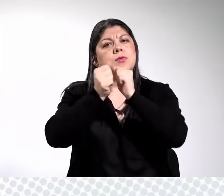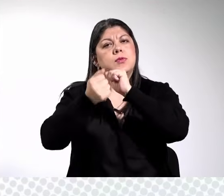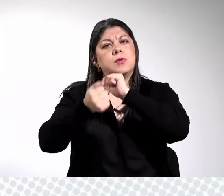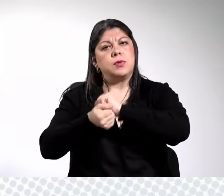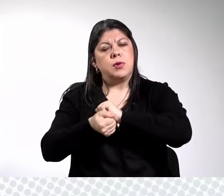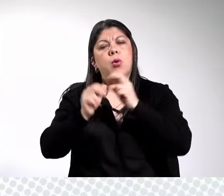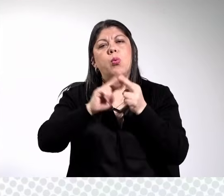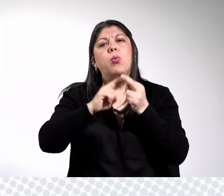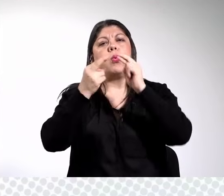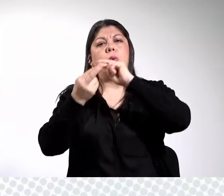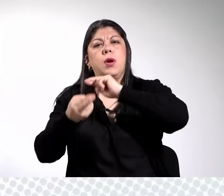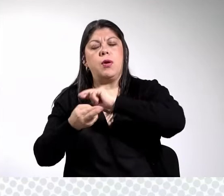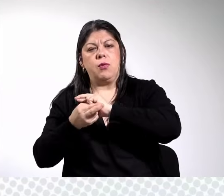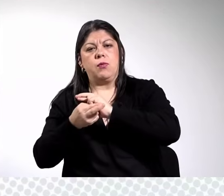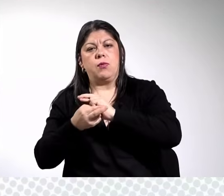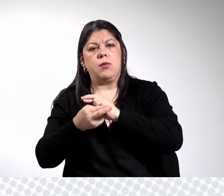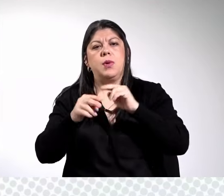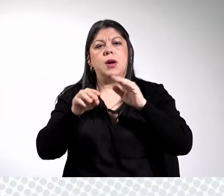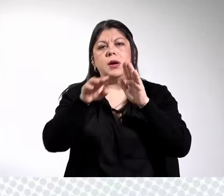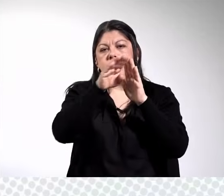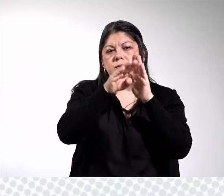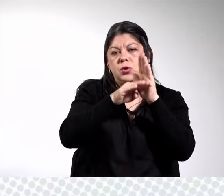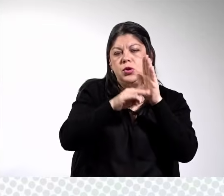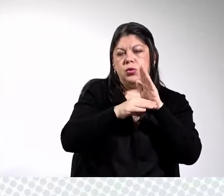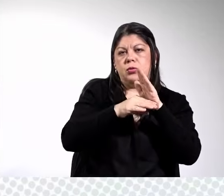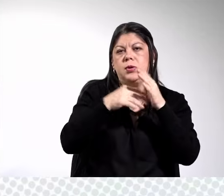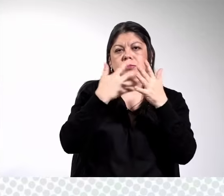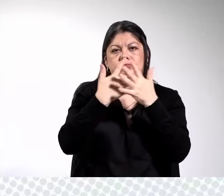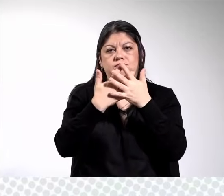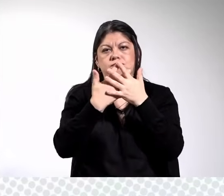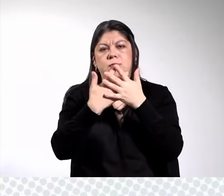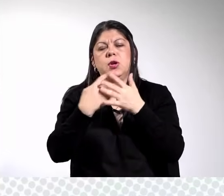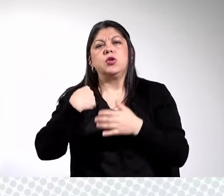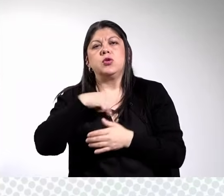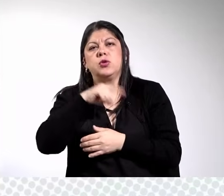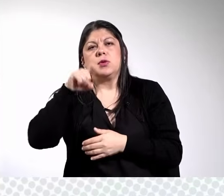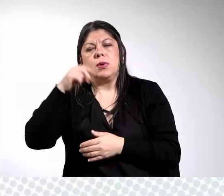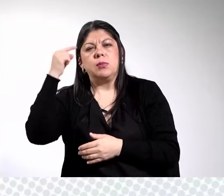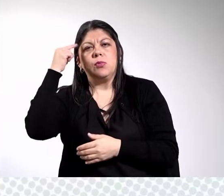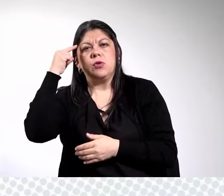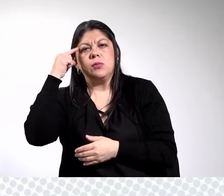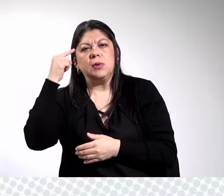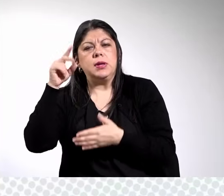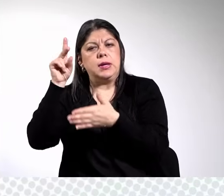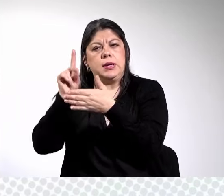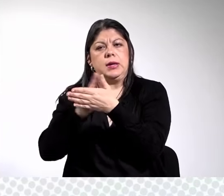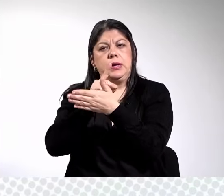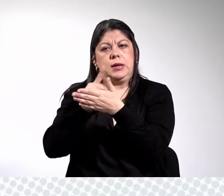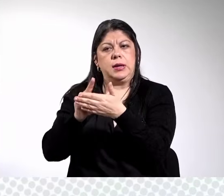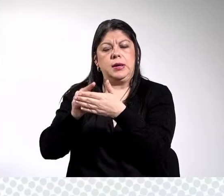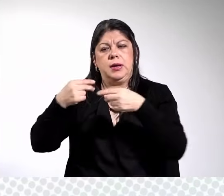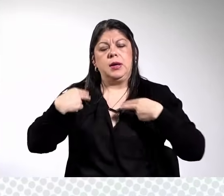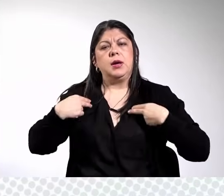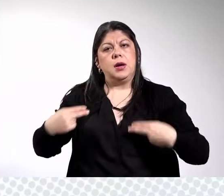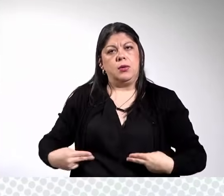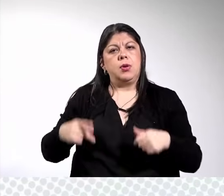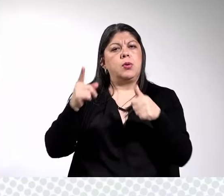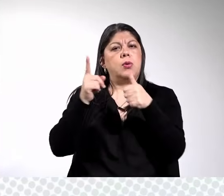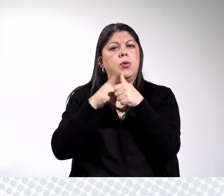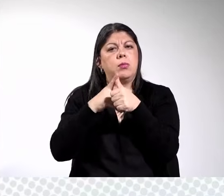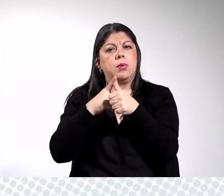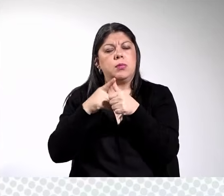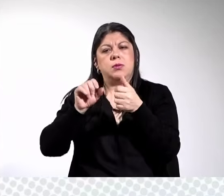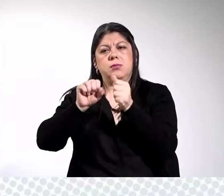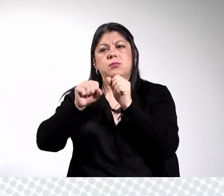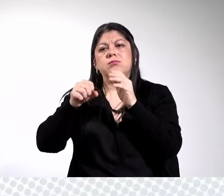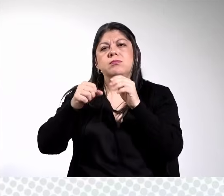una reforma al sistema carcelario y pensar en todo aquello que dignifica al ser humano. Y una de las primeras cosas que dignifica al ser